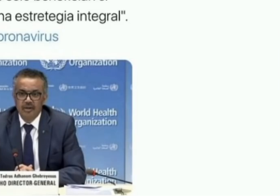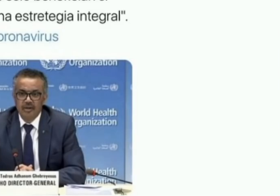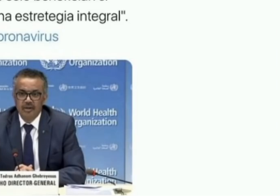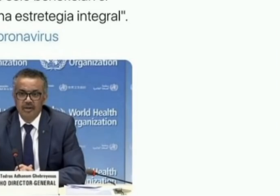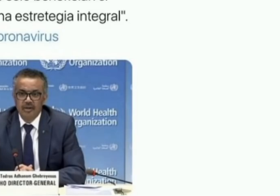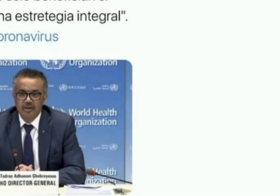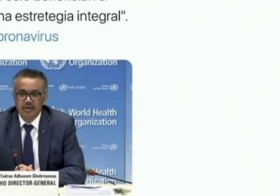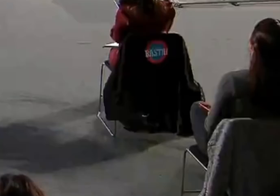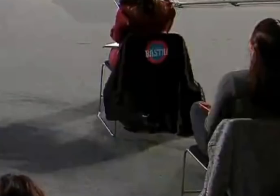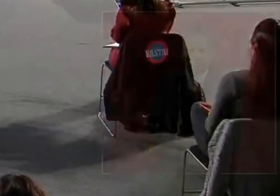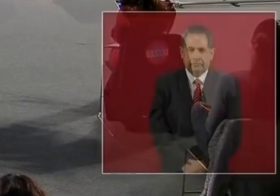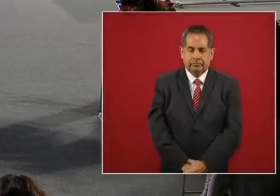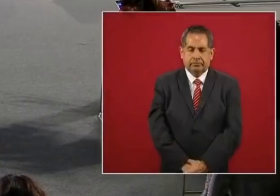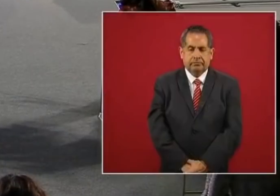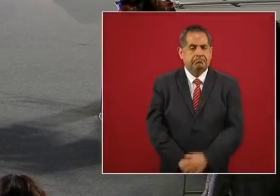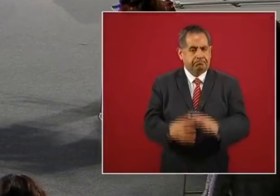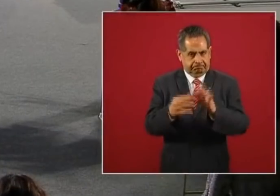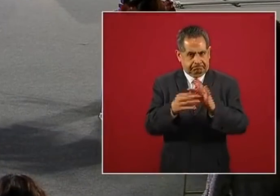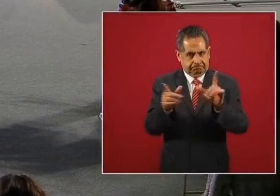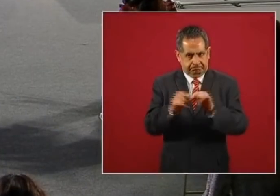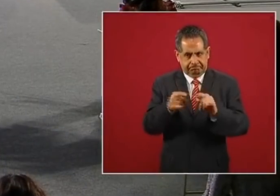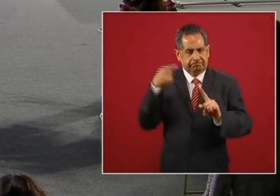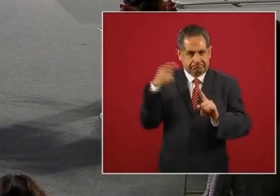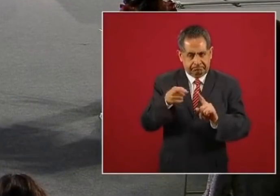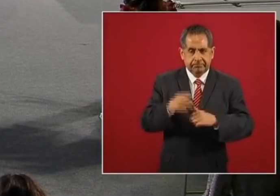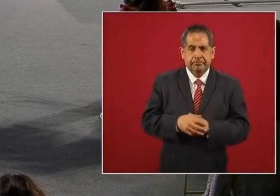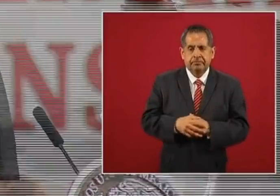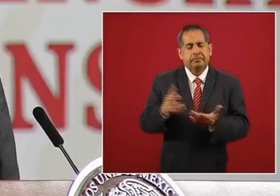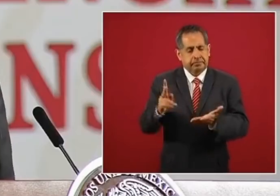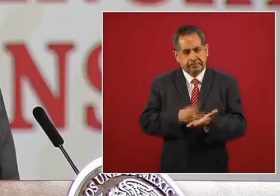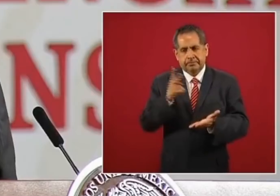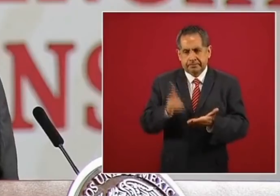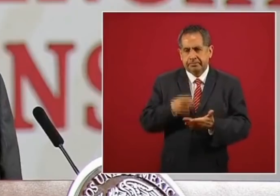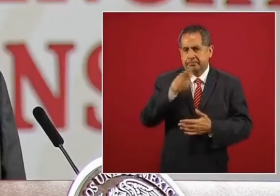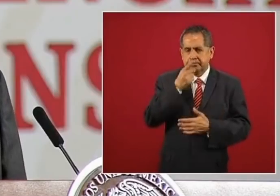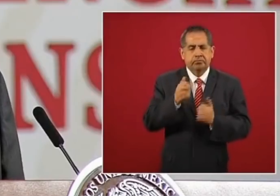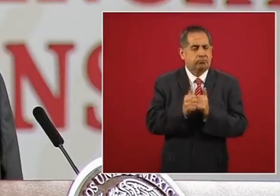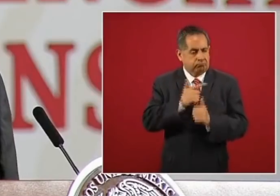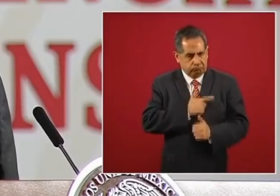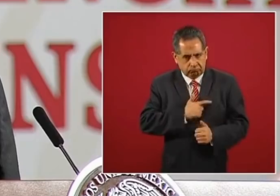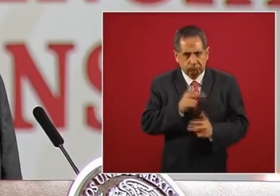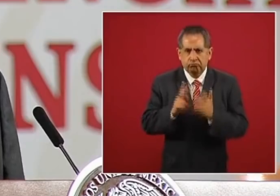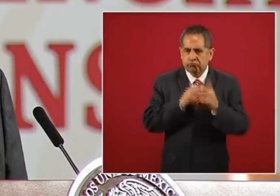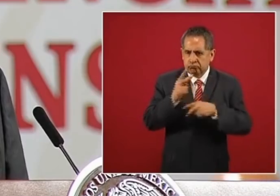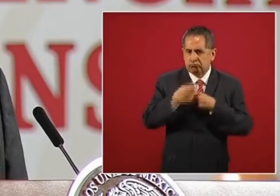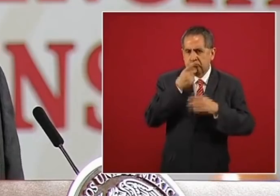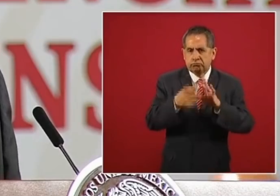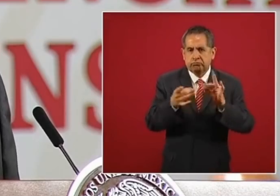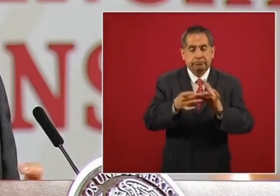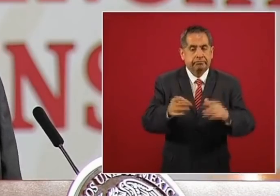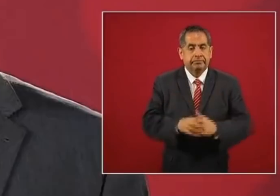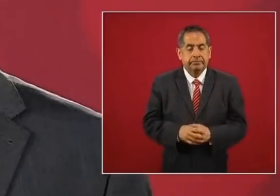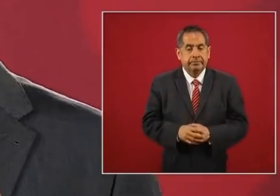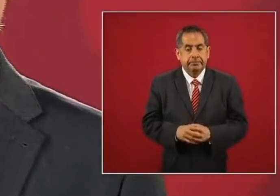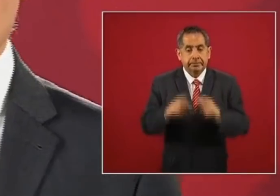en un resumen podemos decir lo siguiente, que lo hemos dicho muchas veces, pero con mucho gusto lo volvemos a comentar.